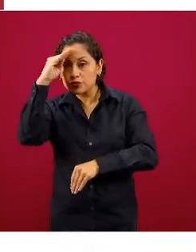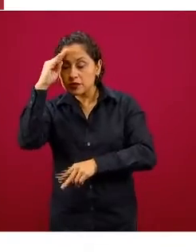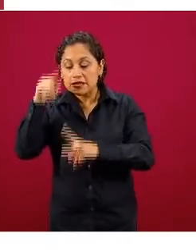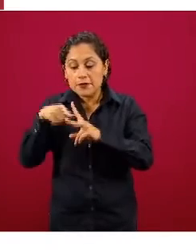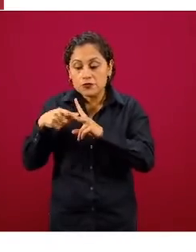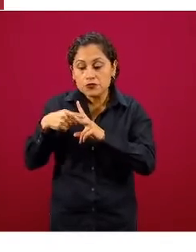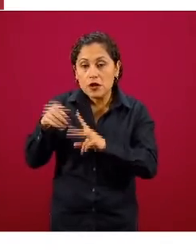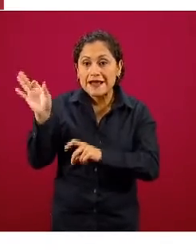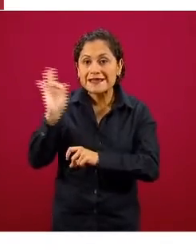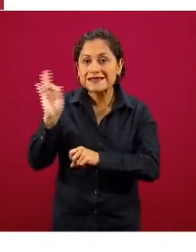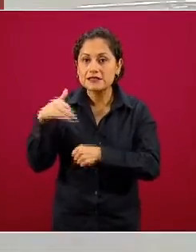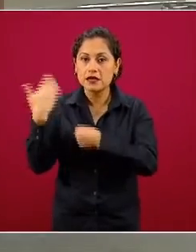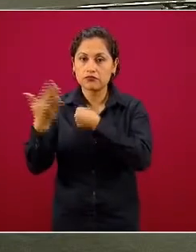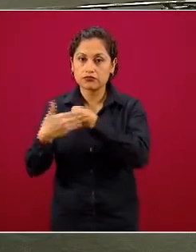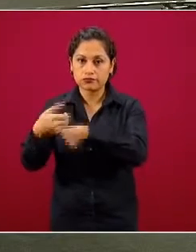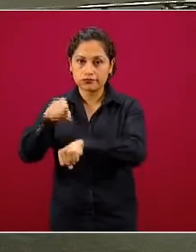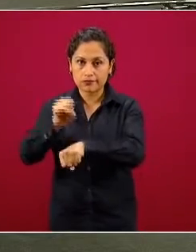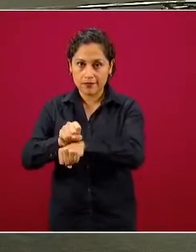las semanas, la que sigue.